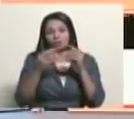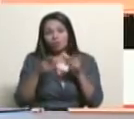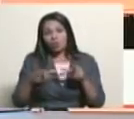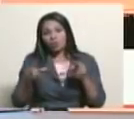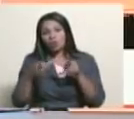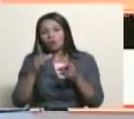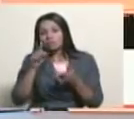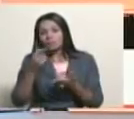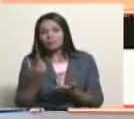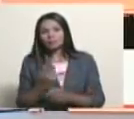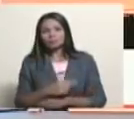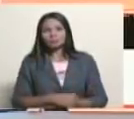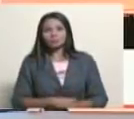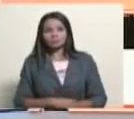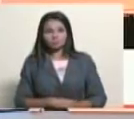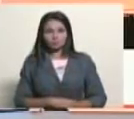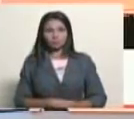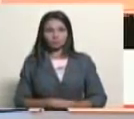sectores.